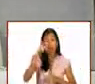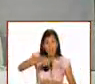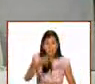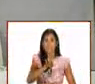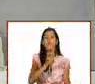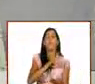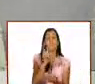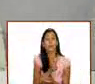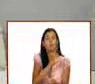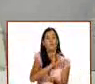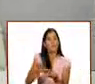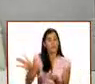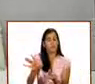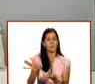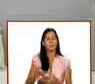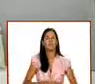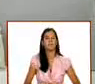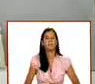Venezuela,